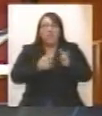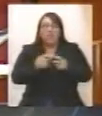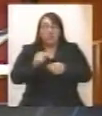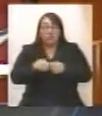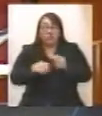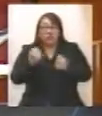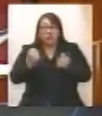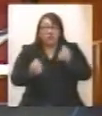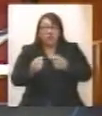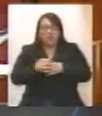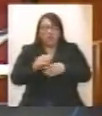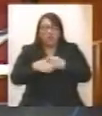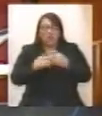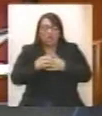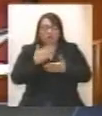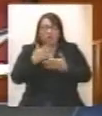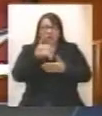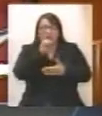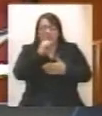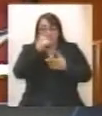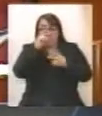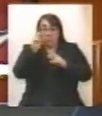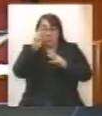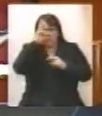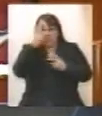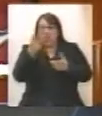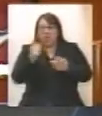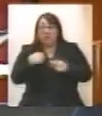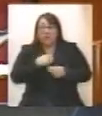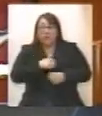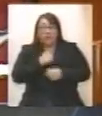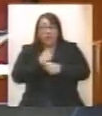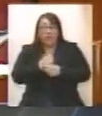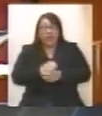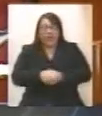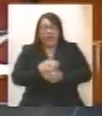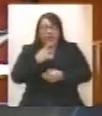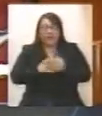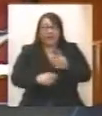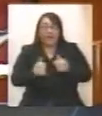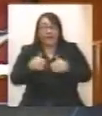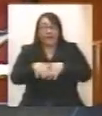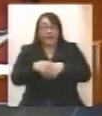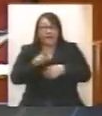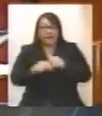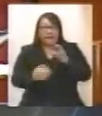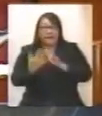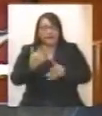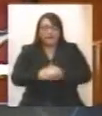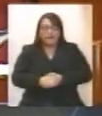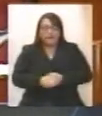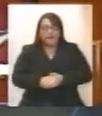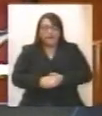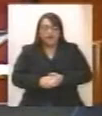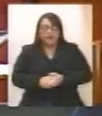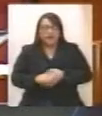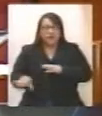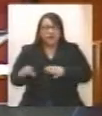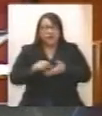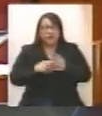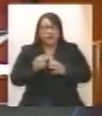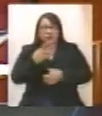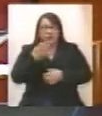conducción de vehículos en estado de embriaguez. Nuestra meta es que a julio del 2015 hayamos